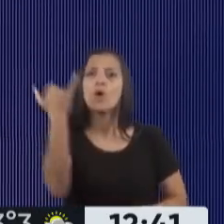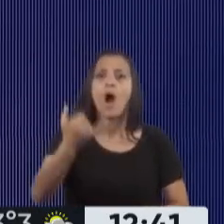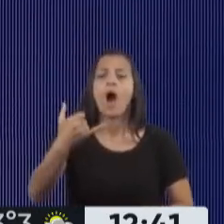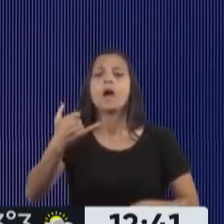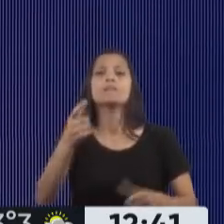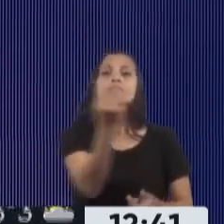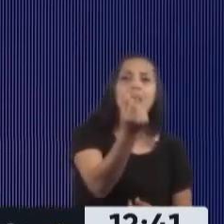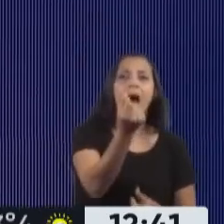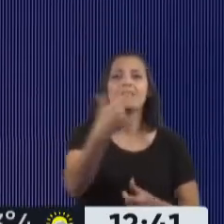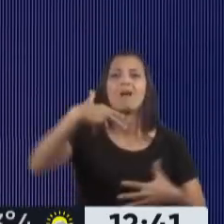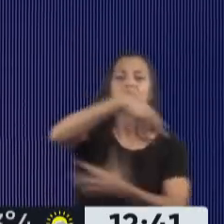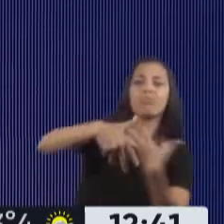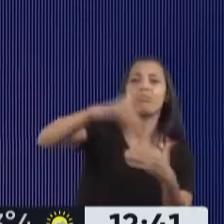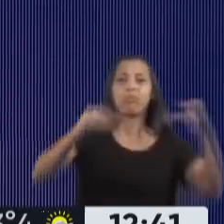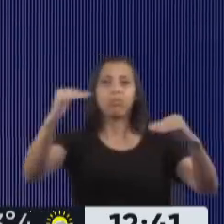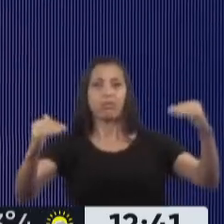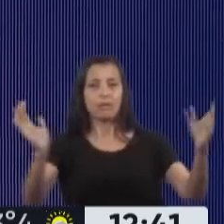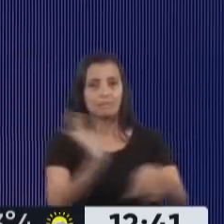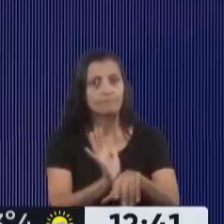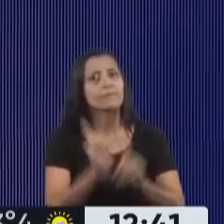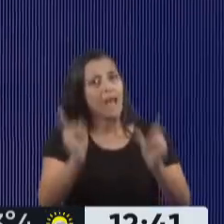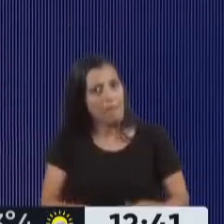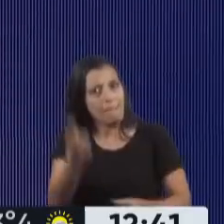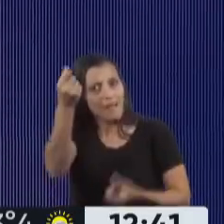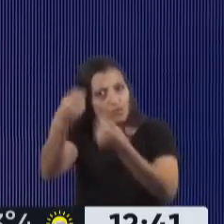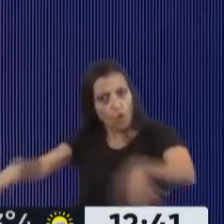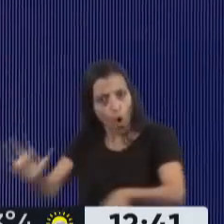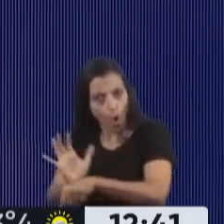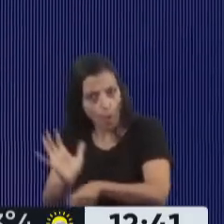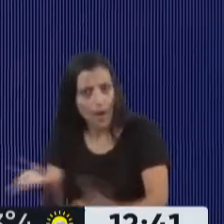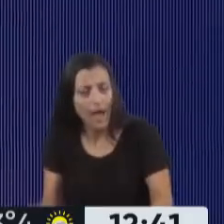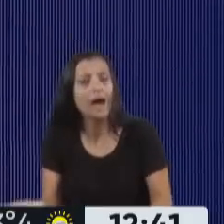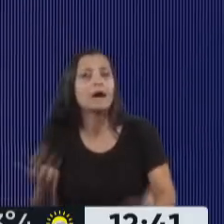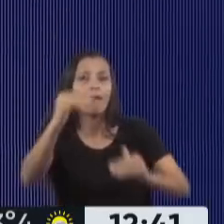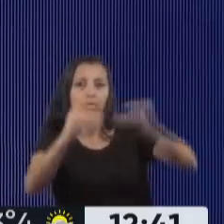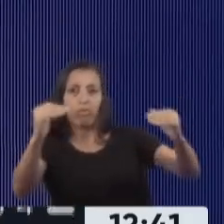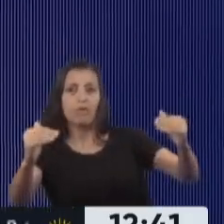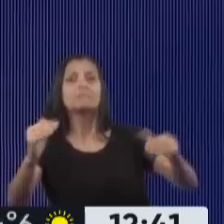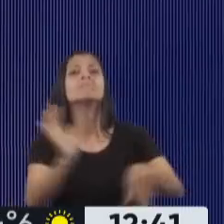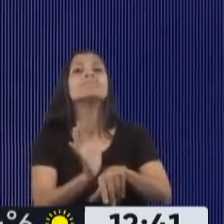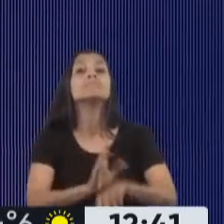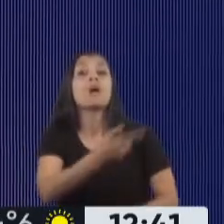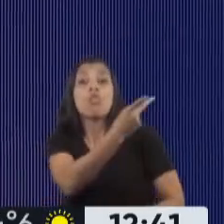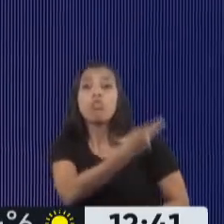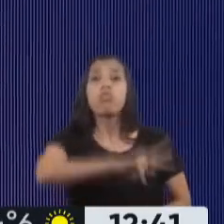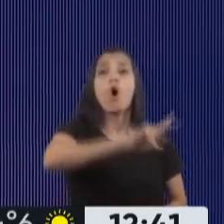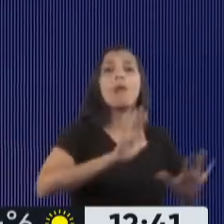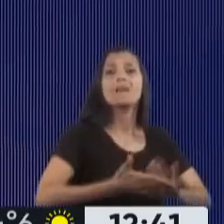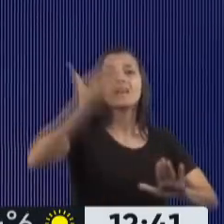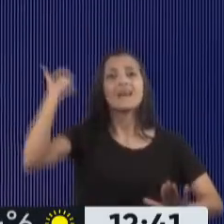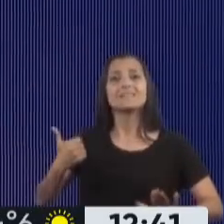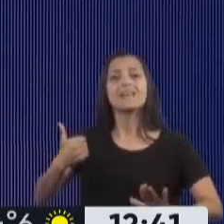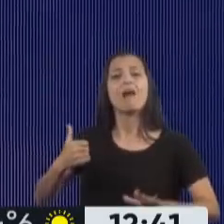desequilibrio monetario o sobrante monetario, el money overhang, que era el doble del que teníamos en